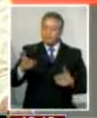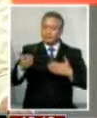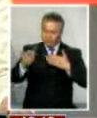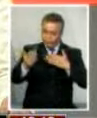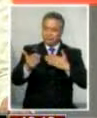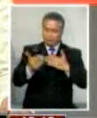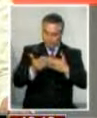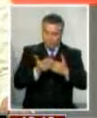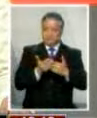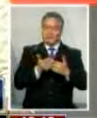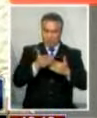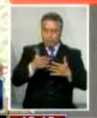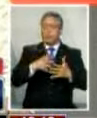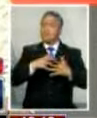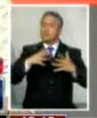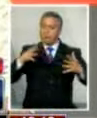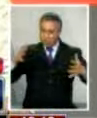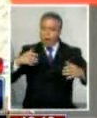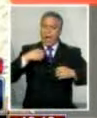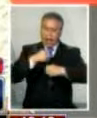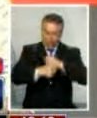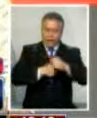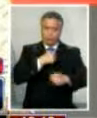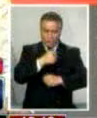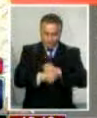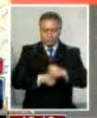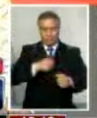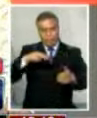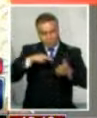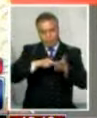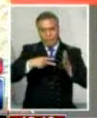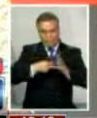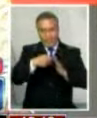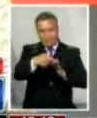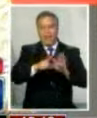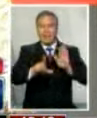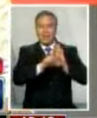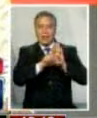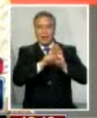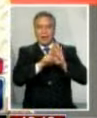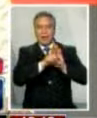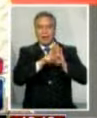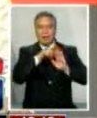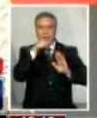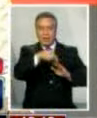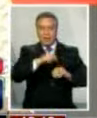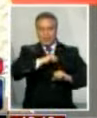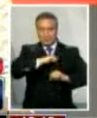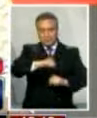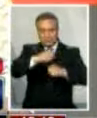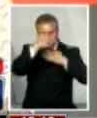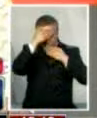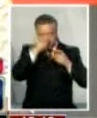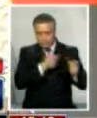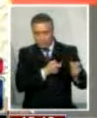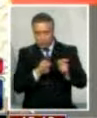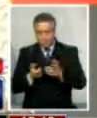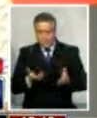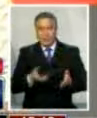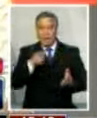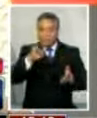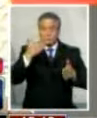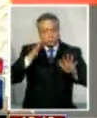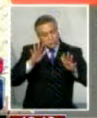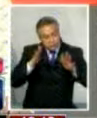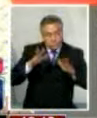después de muchos años de problemas con la ley antiterrorista, que en parte se remediaron en 2010,